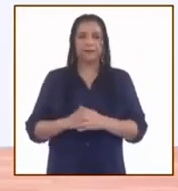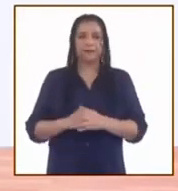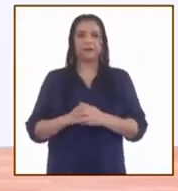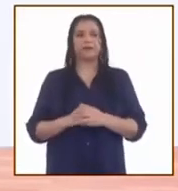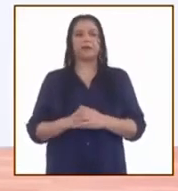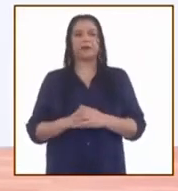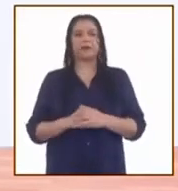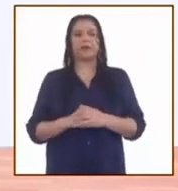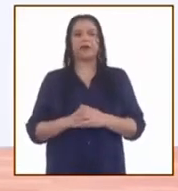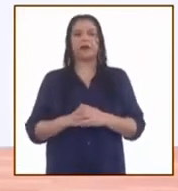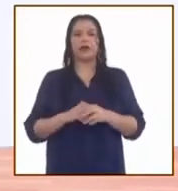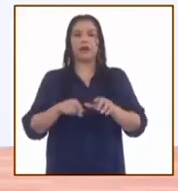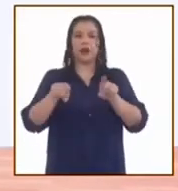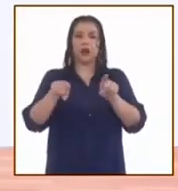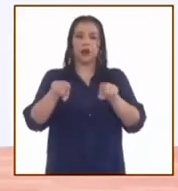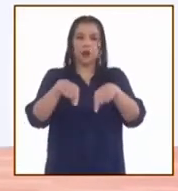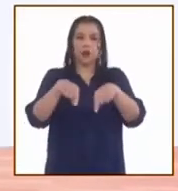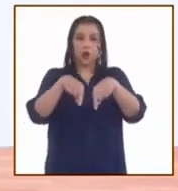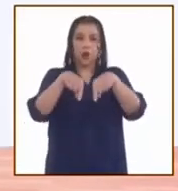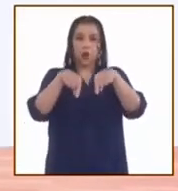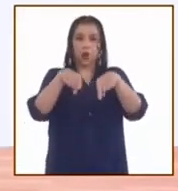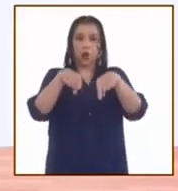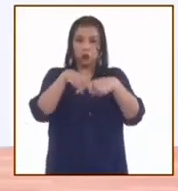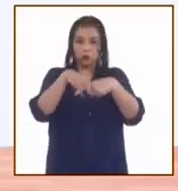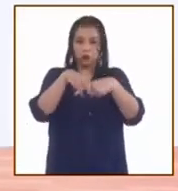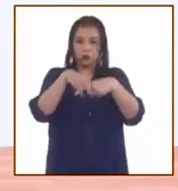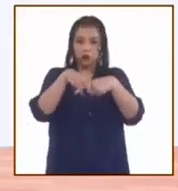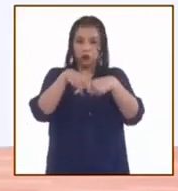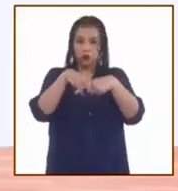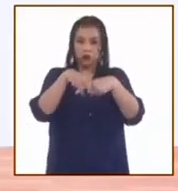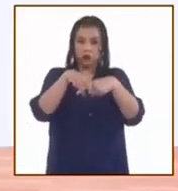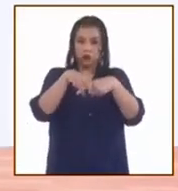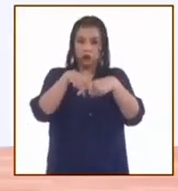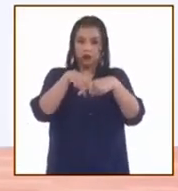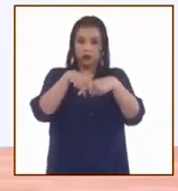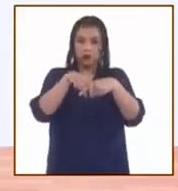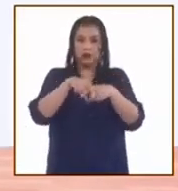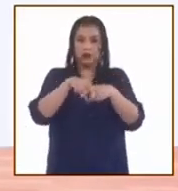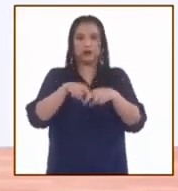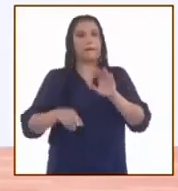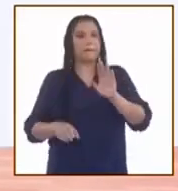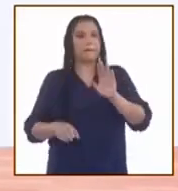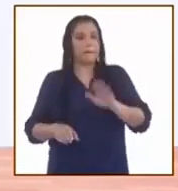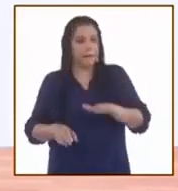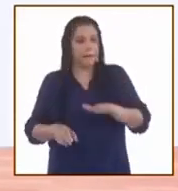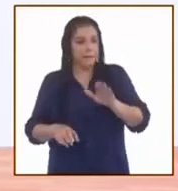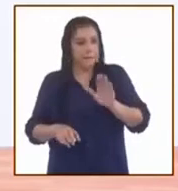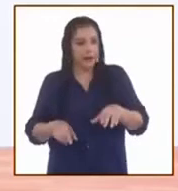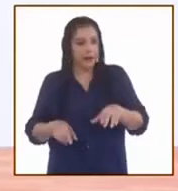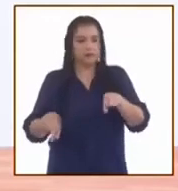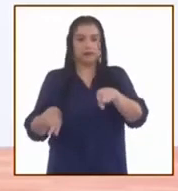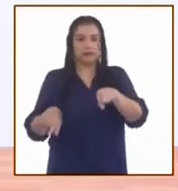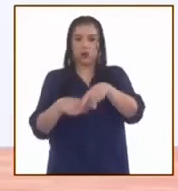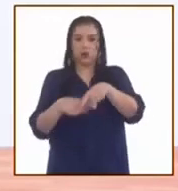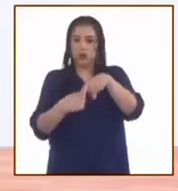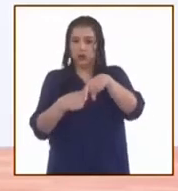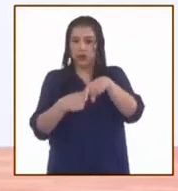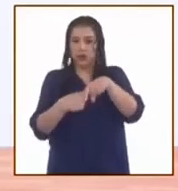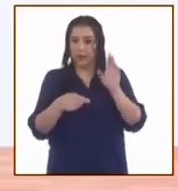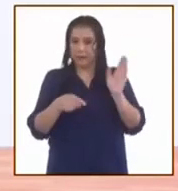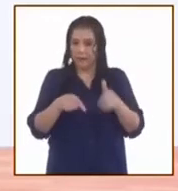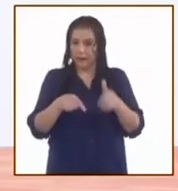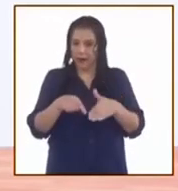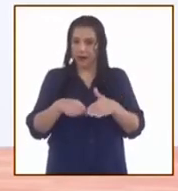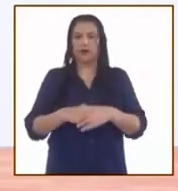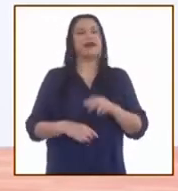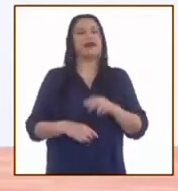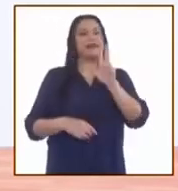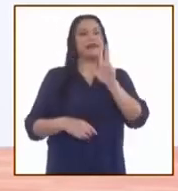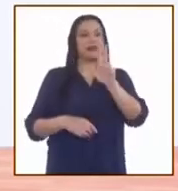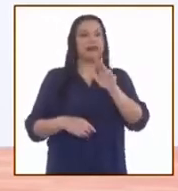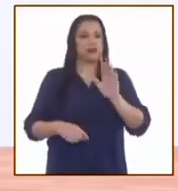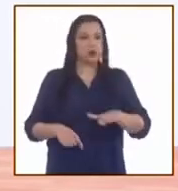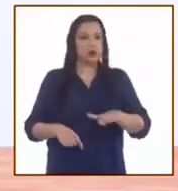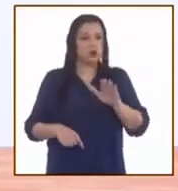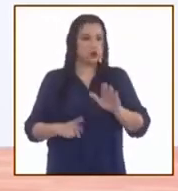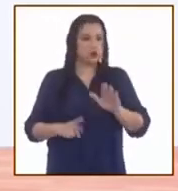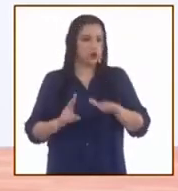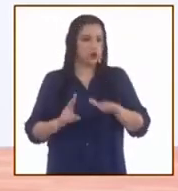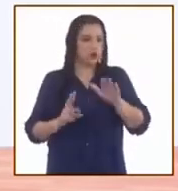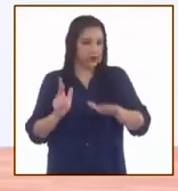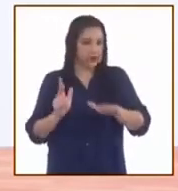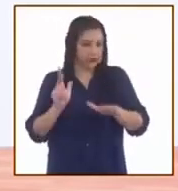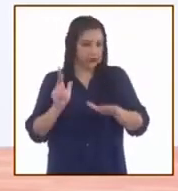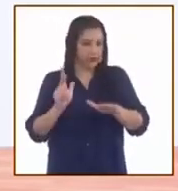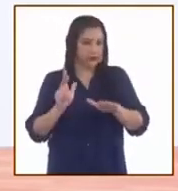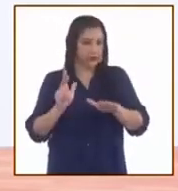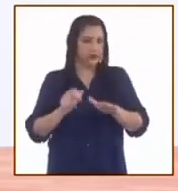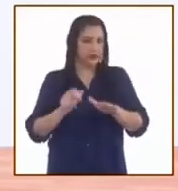el talón cruzado. De esta manera, regreso, 2 pisadas, pego cruzado, luego 3 pisadas, 1,